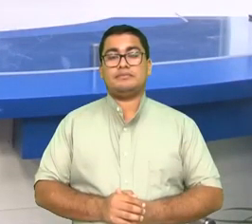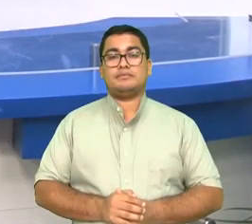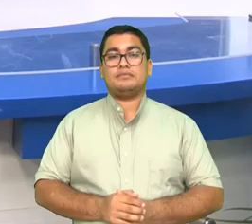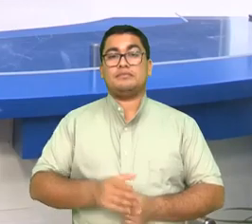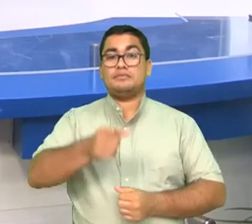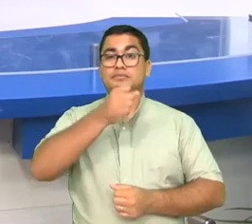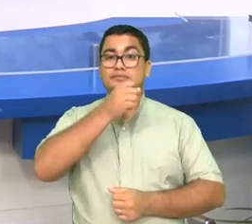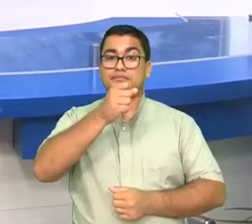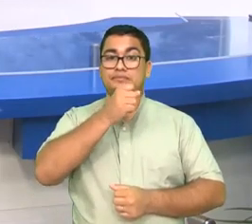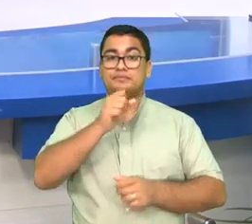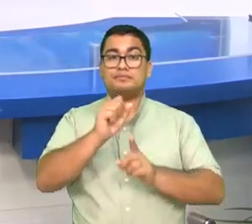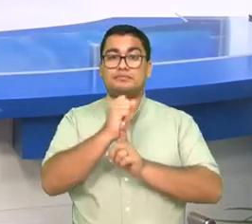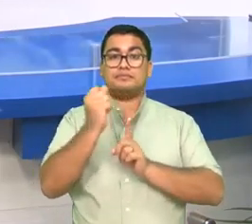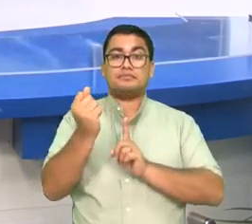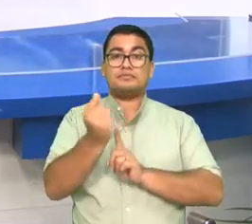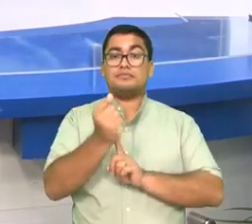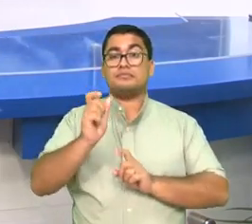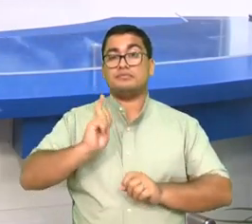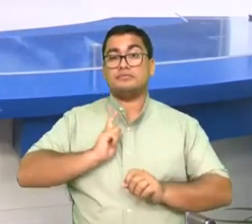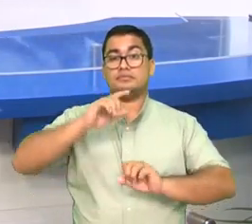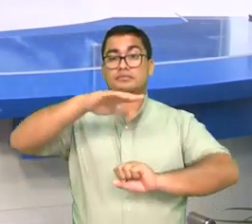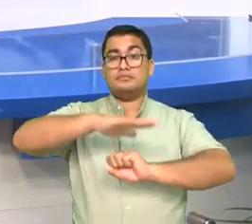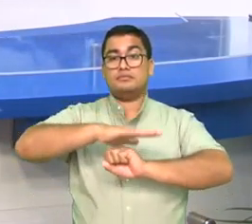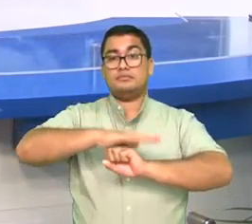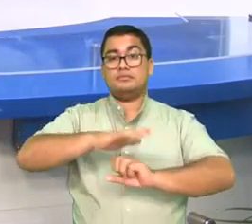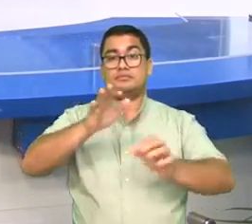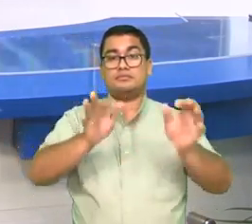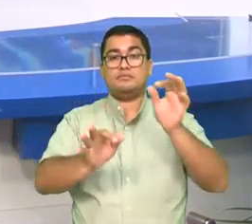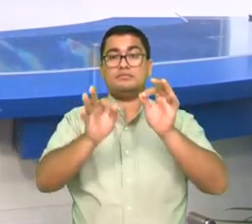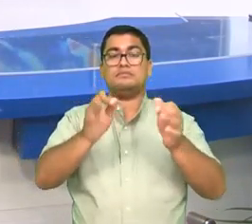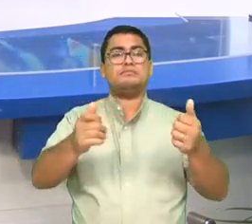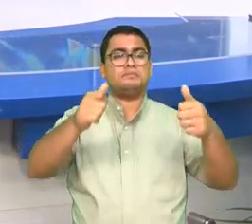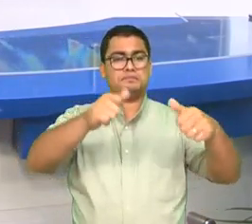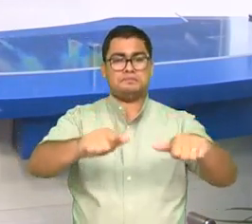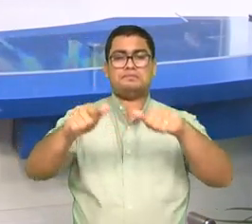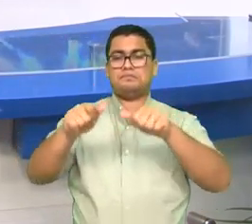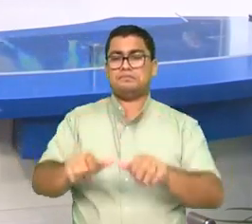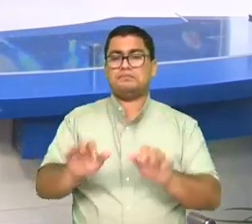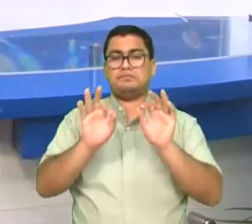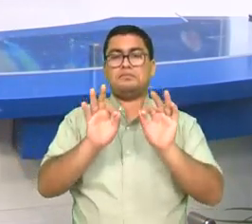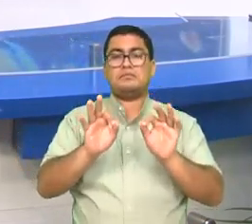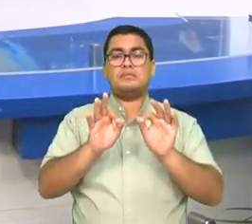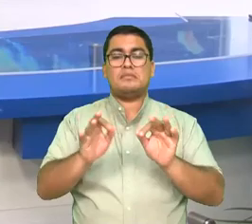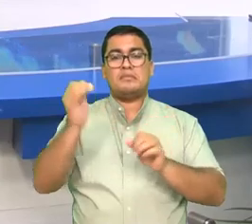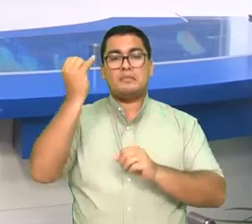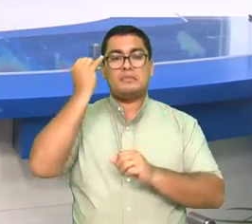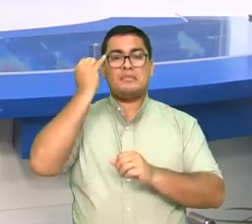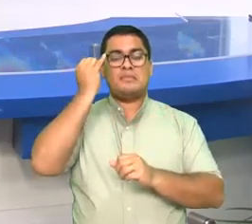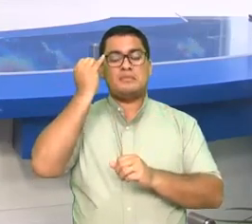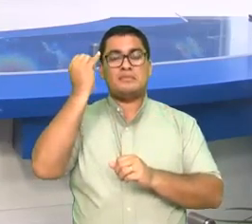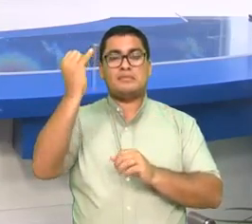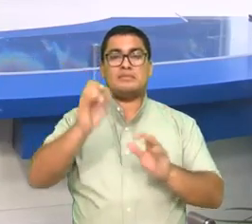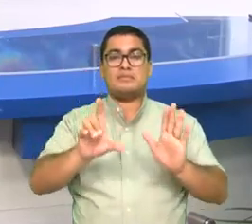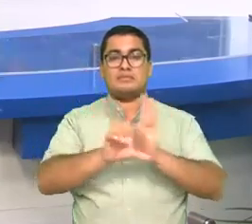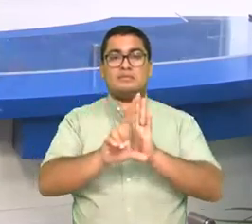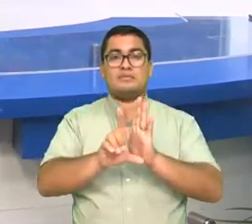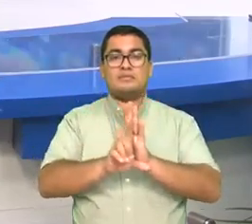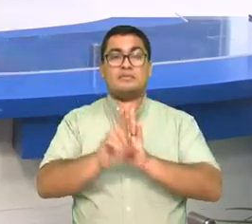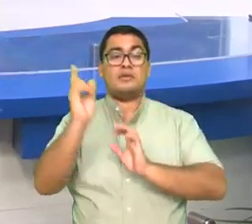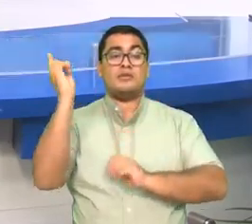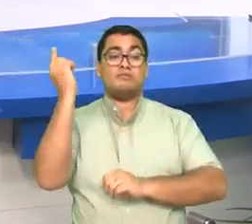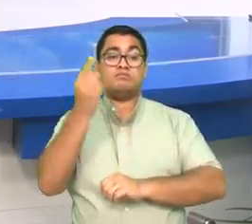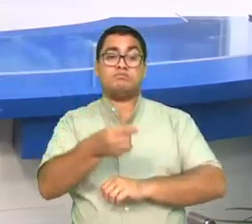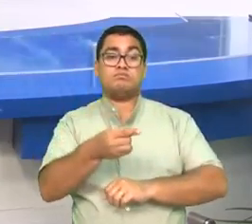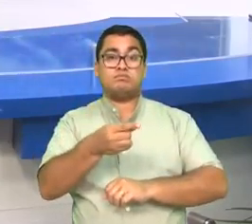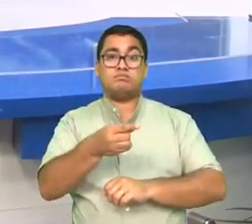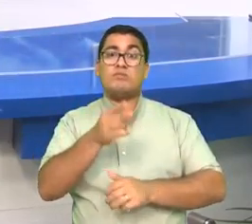En noticias parlamentarias tenemos que la Comisión de Justicia dictaminó favorablemente la iniciativa de ley para sancionar con cadena